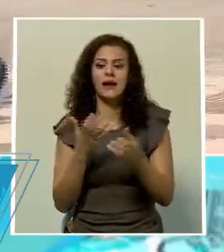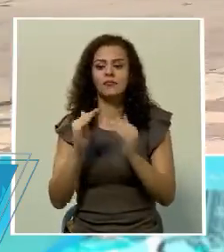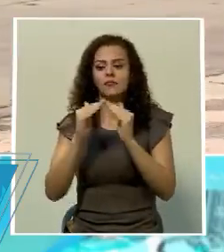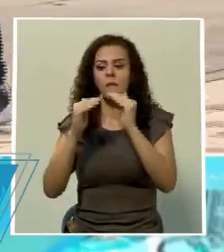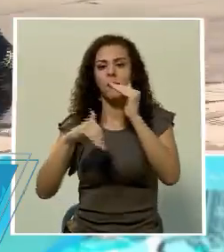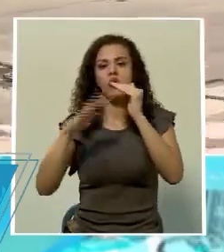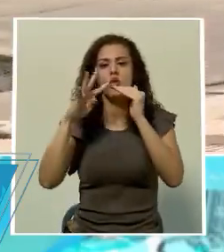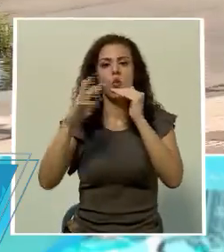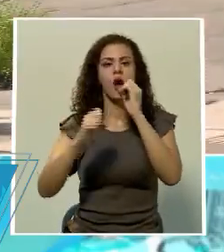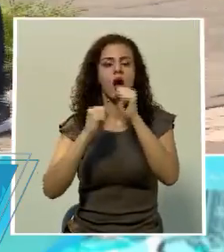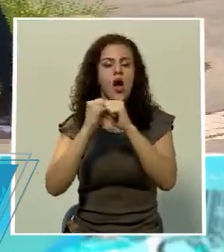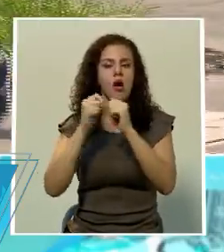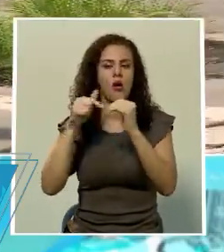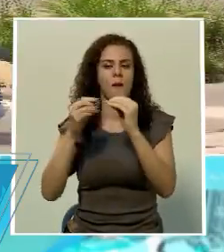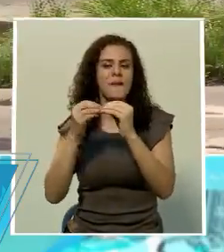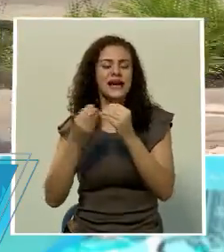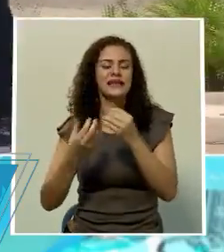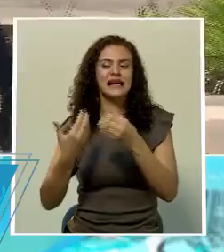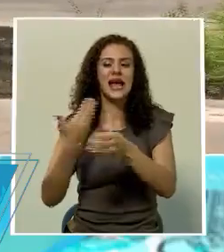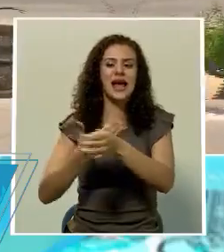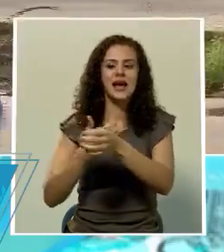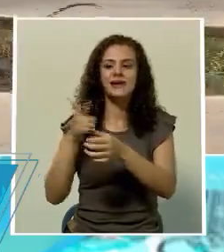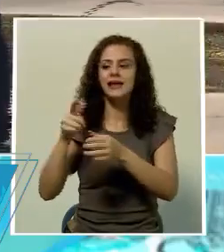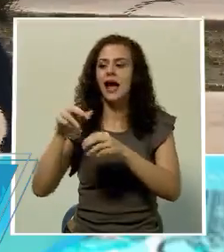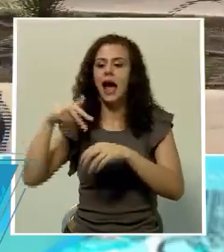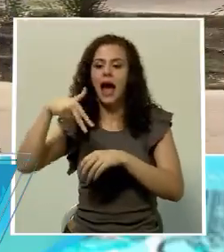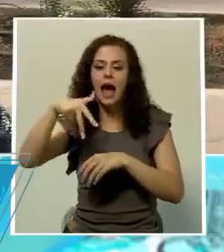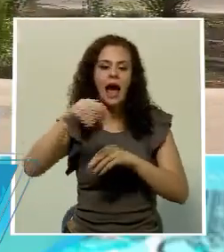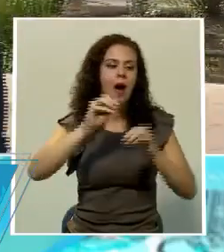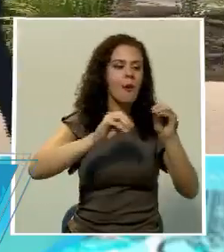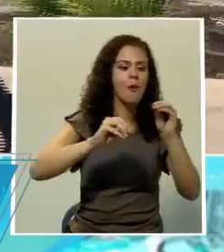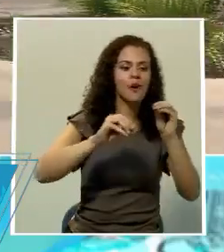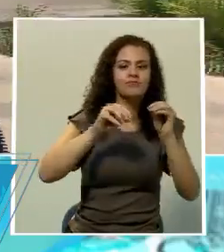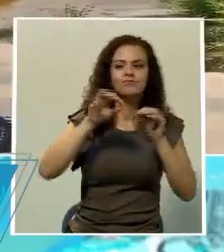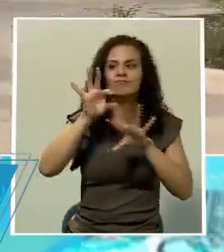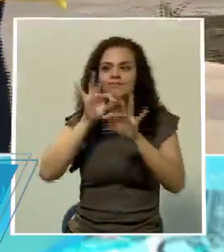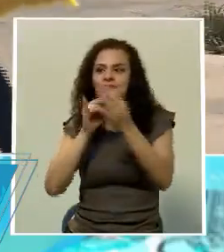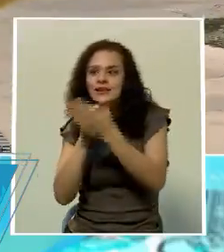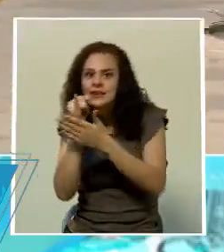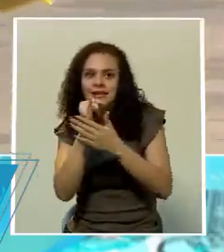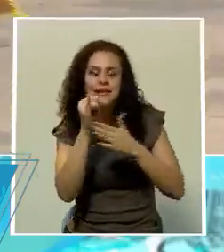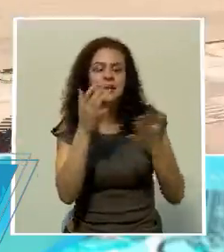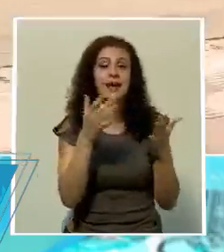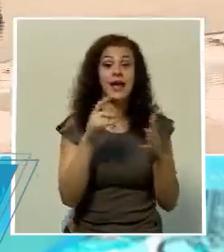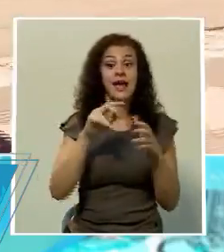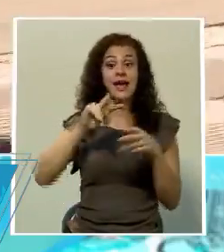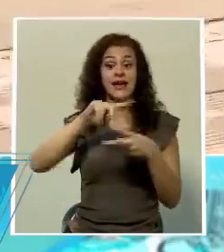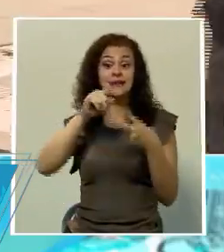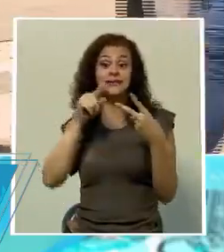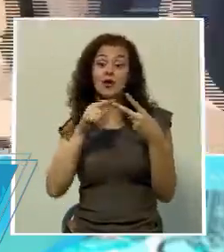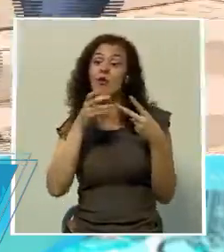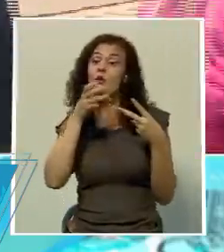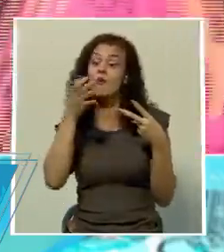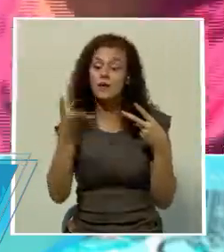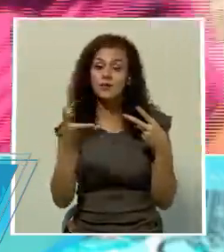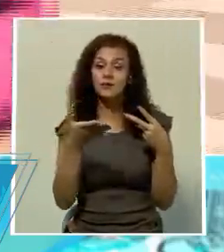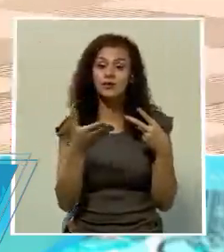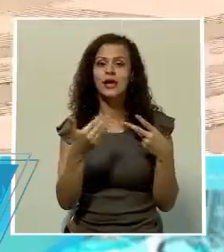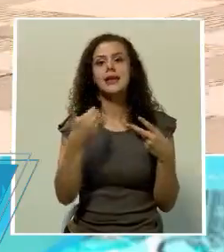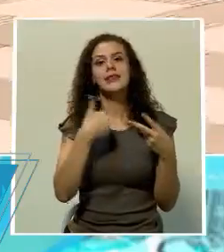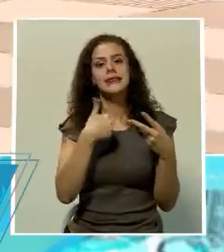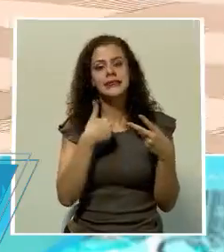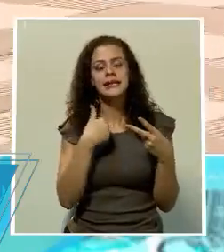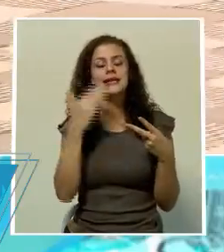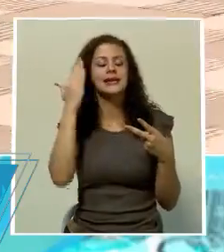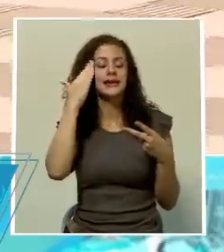niños menores de 4 años. Y estos niños ya se mueven, se movilizan, exploran. Y precisamente la segunda recomendación sería tener